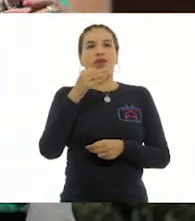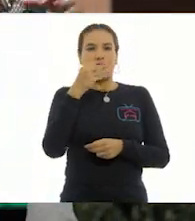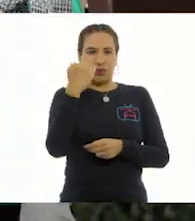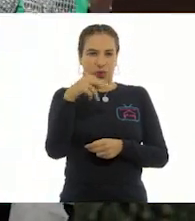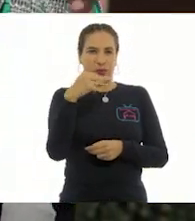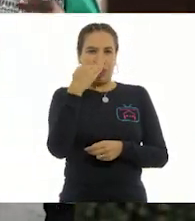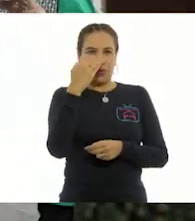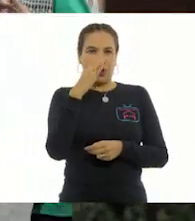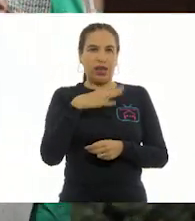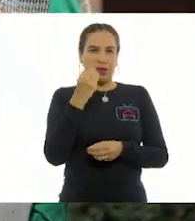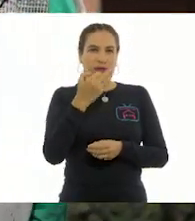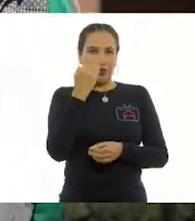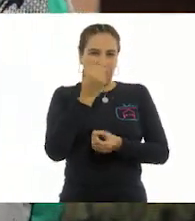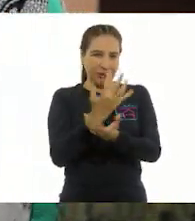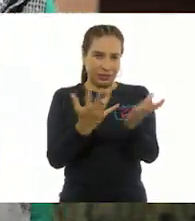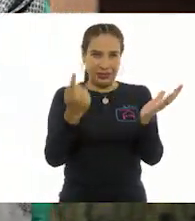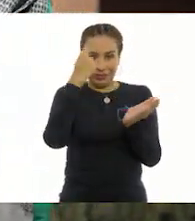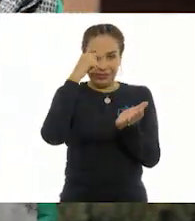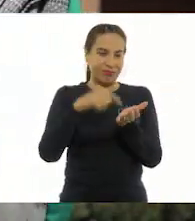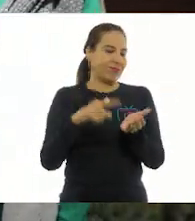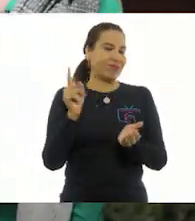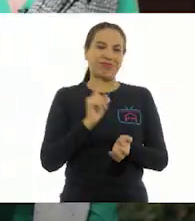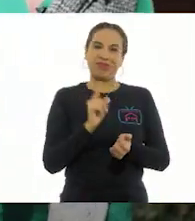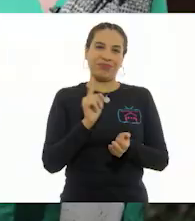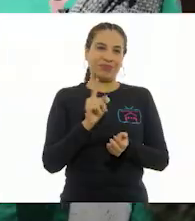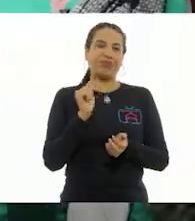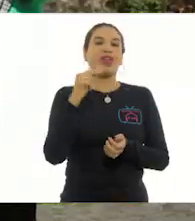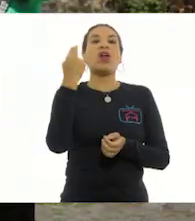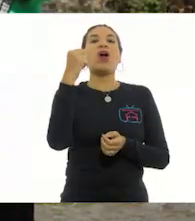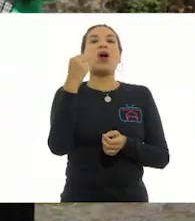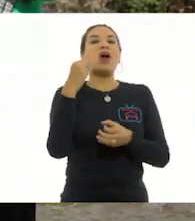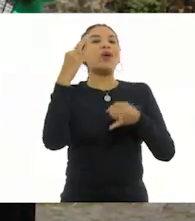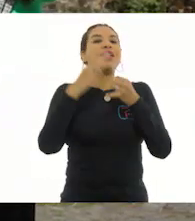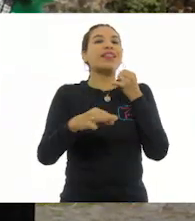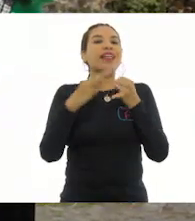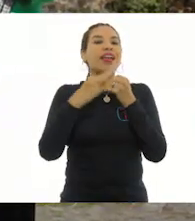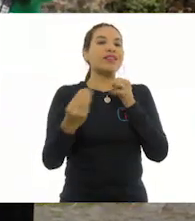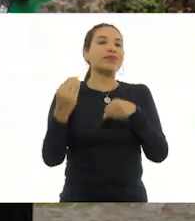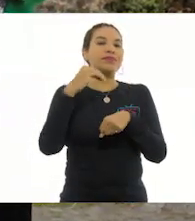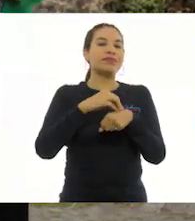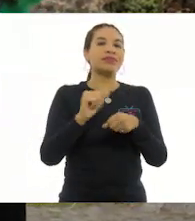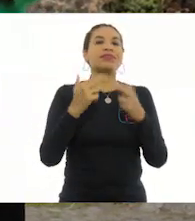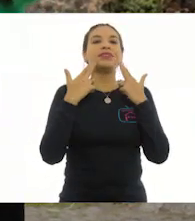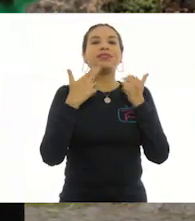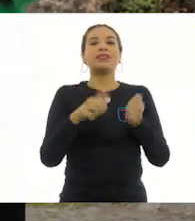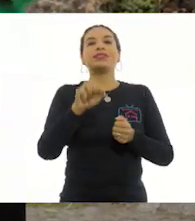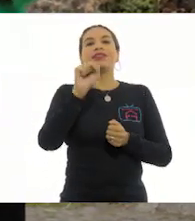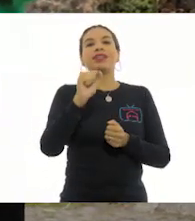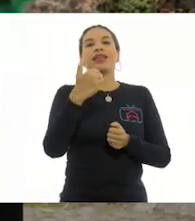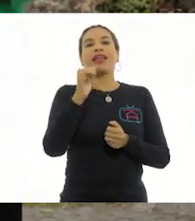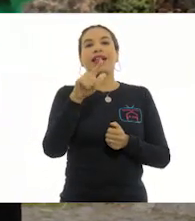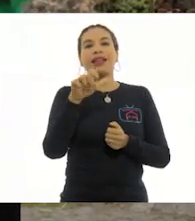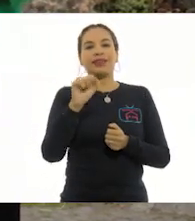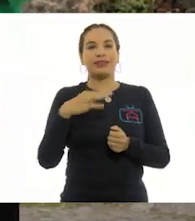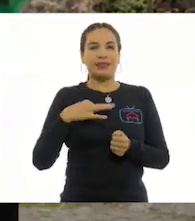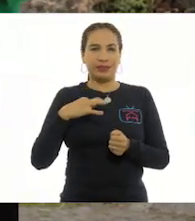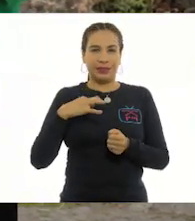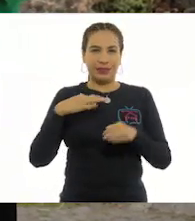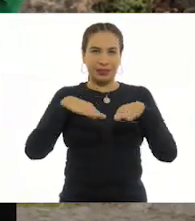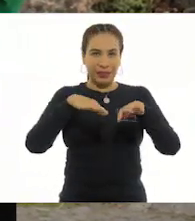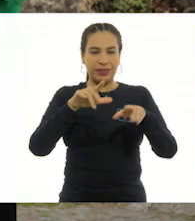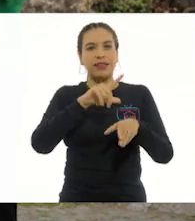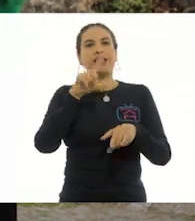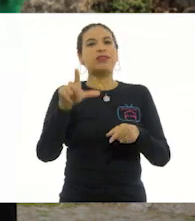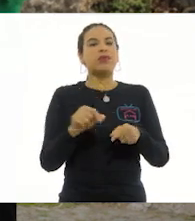cree que es porque hay muchas flores. Así es, pero no, es no, por el era apellido. por el apellido. Primero fue Hacienda de sayales, telas, después fue